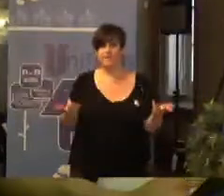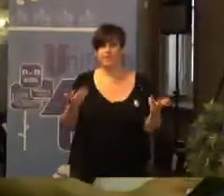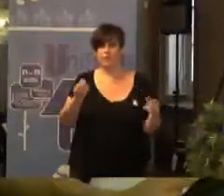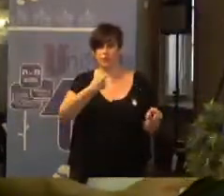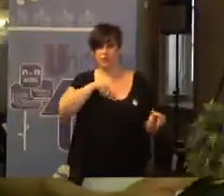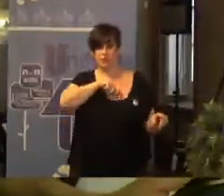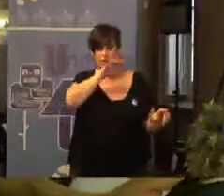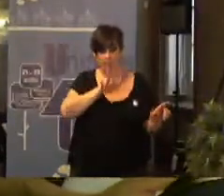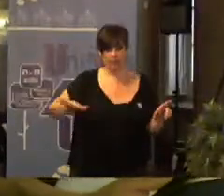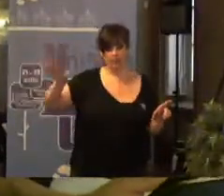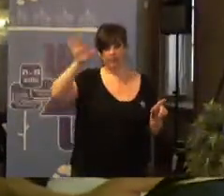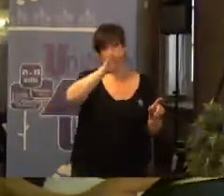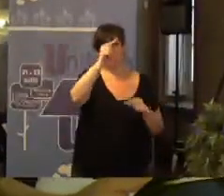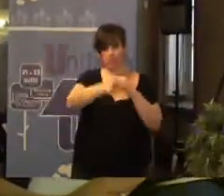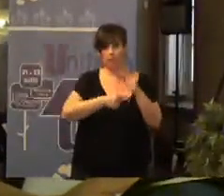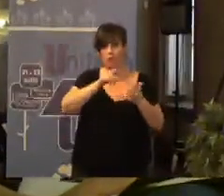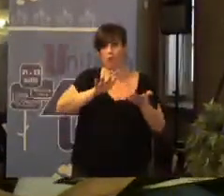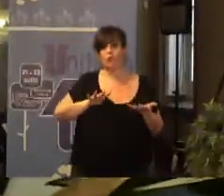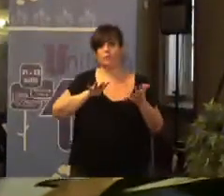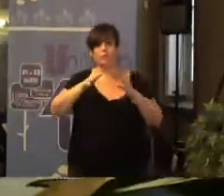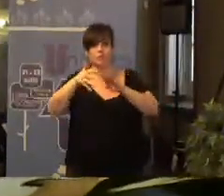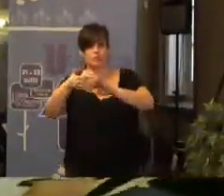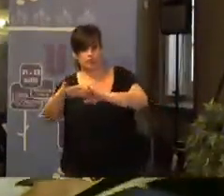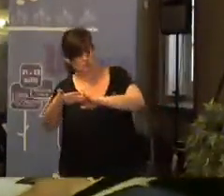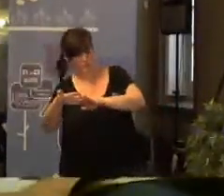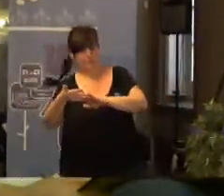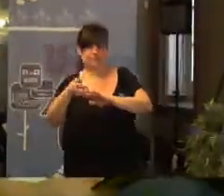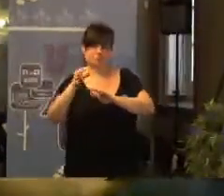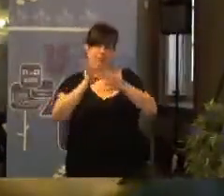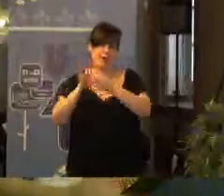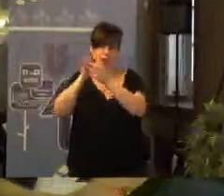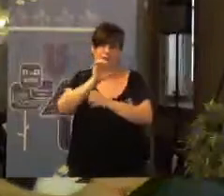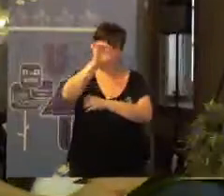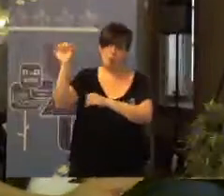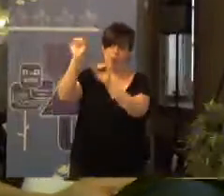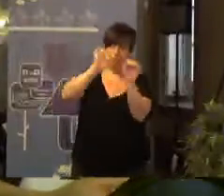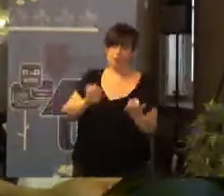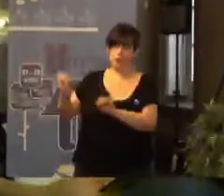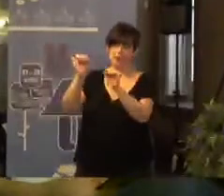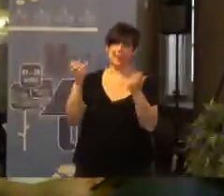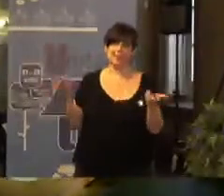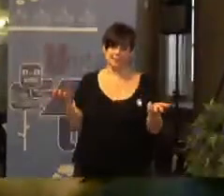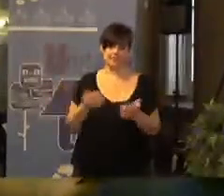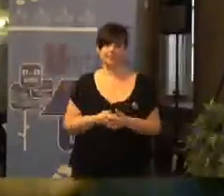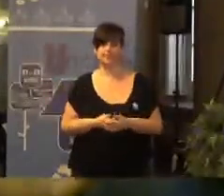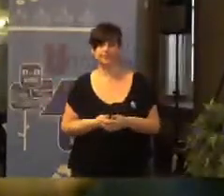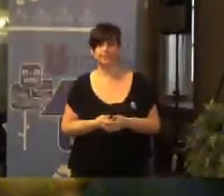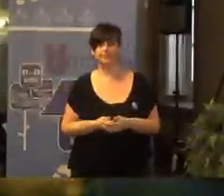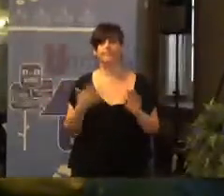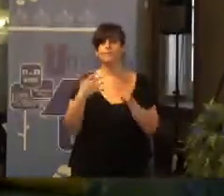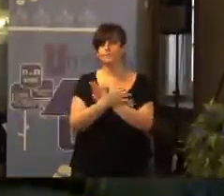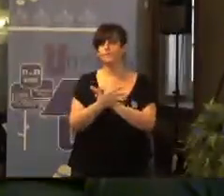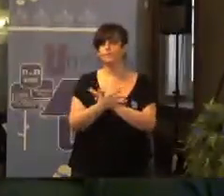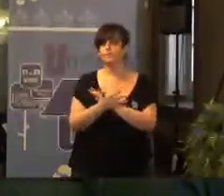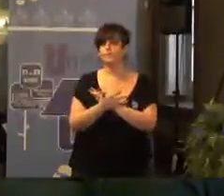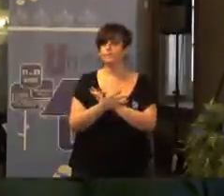convertiuse automáticamente nun protectorado da Unión Europea. Punto. Eso non se di. E quen quera redimirse deso ten que actuar dunha maneira un pouco